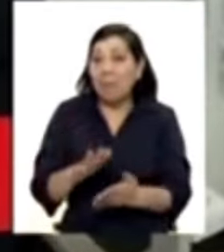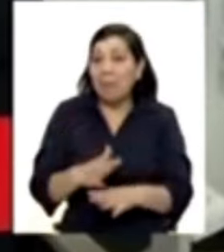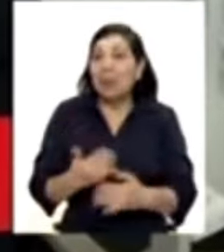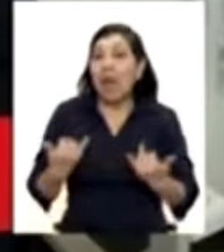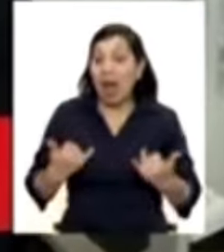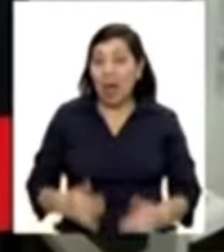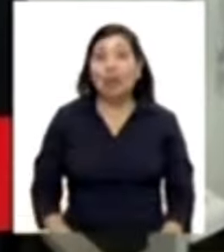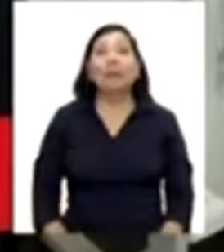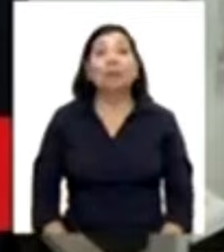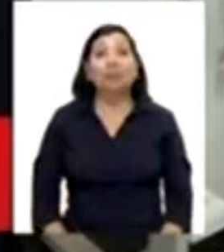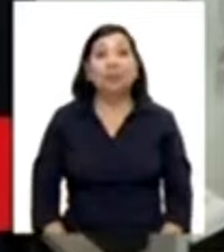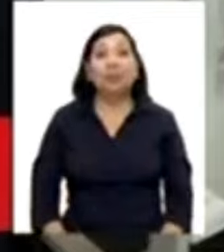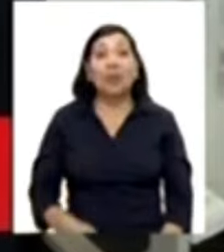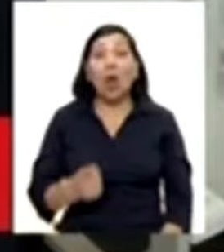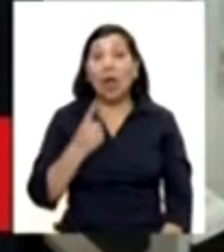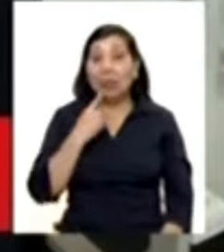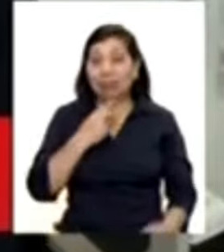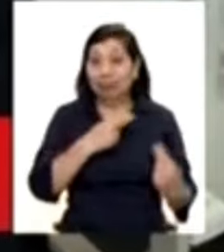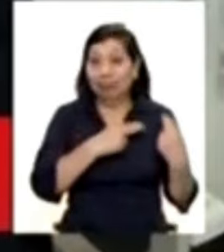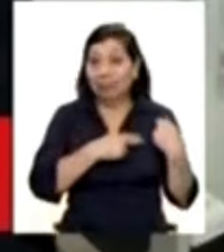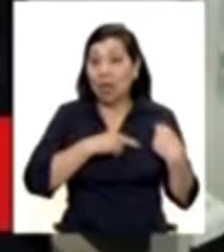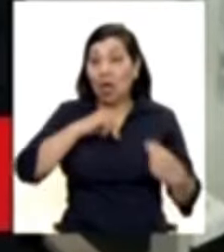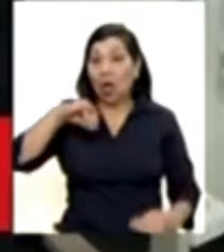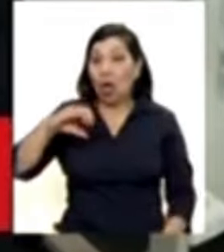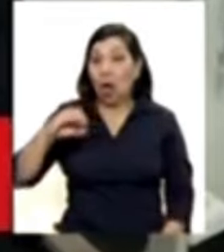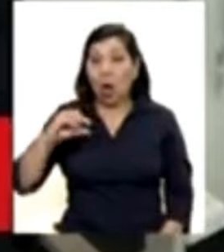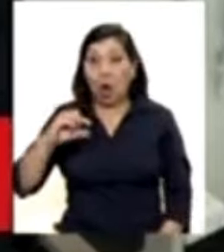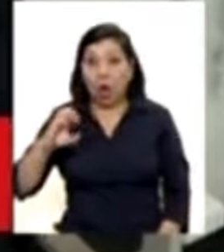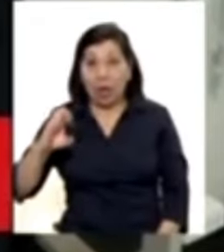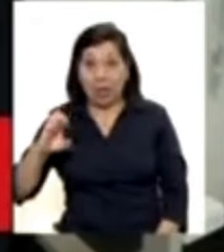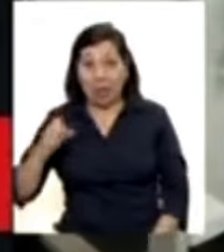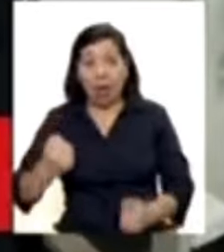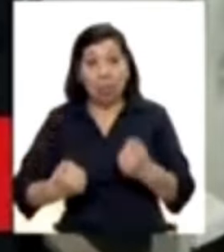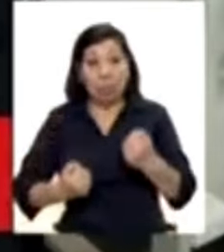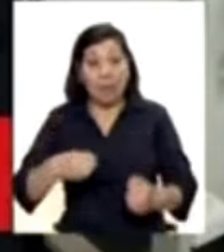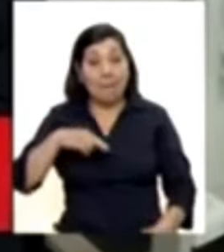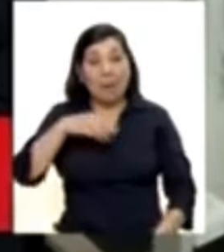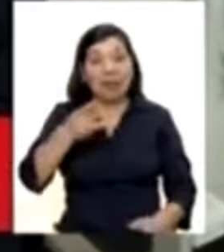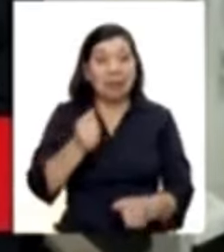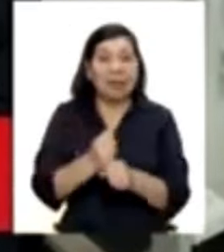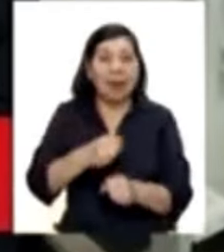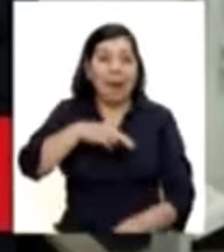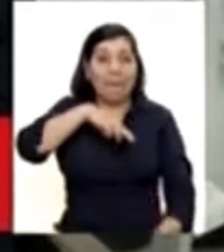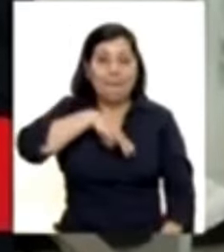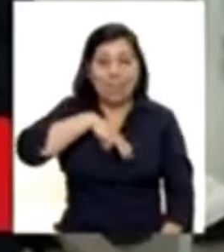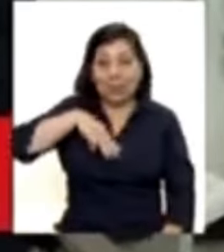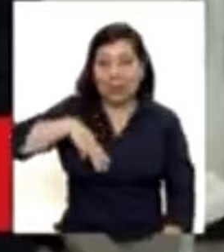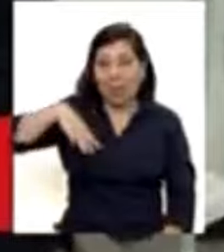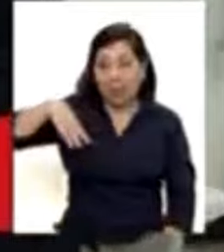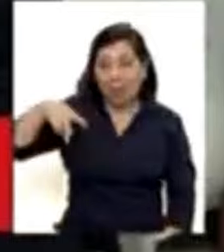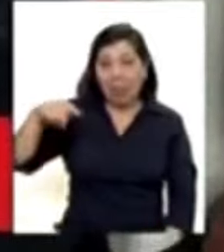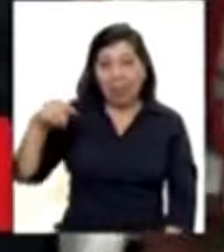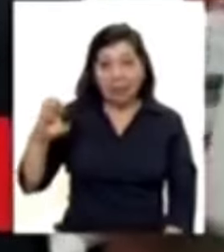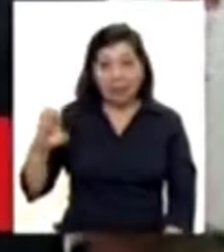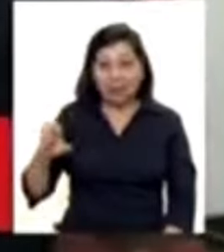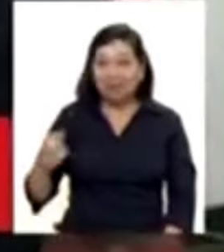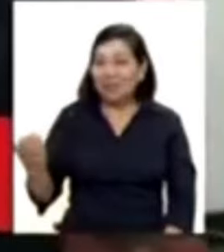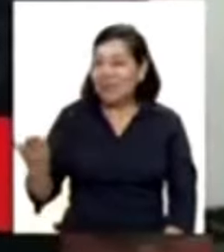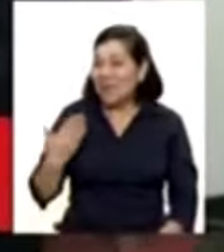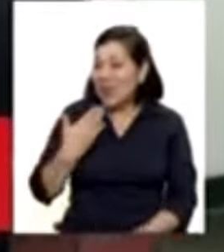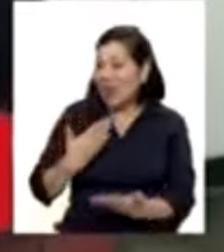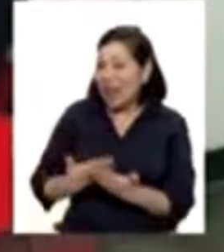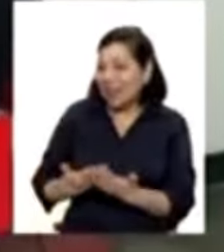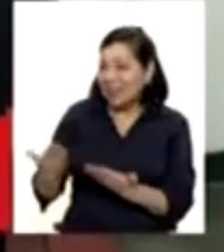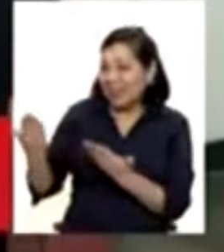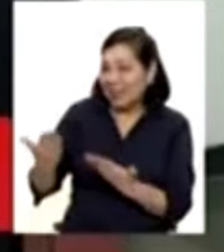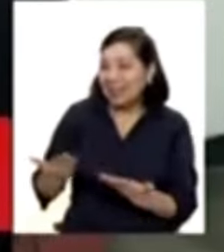conversar en estos momentos con Jorge Espinosa, él es director de Circulación Vial del Ministerio de Transportes y Comunicaciones. Bienvenido a TV Perú,